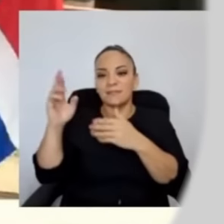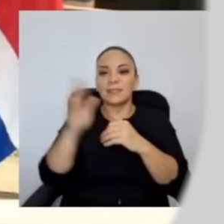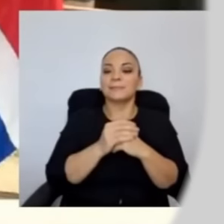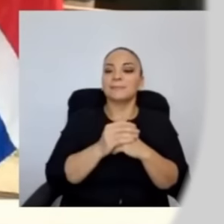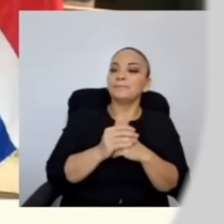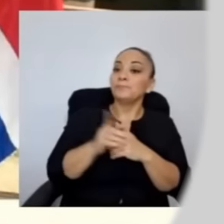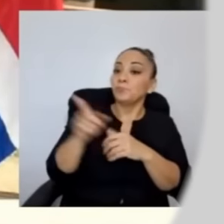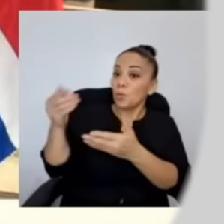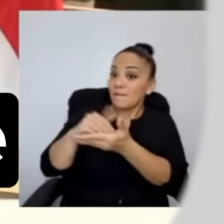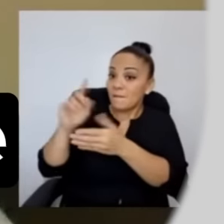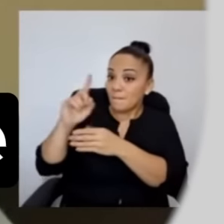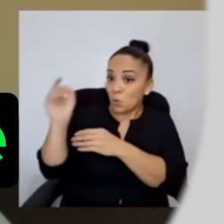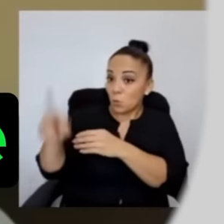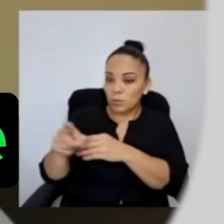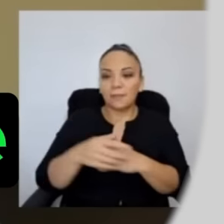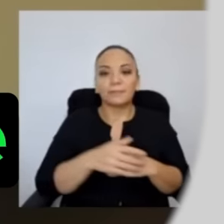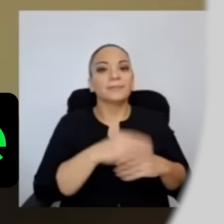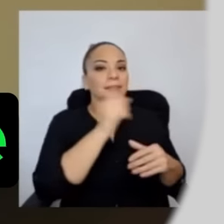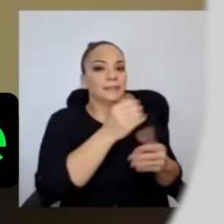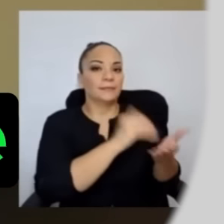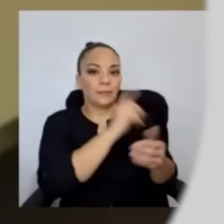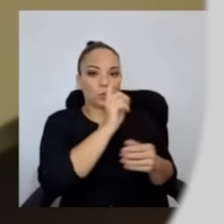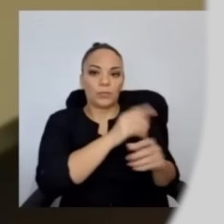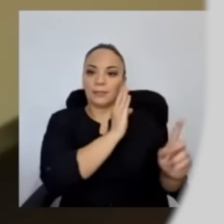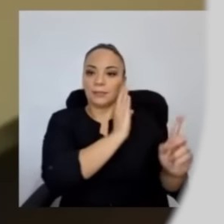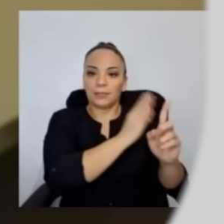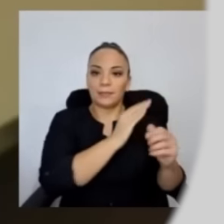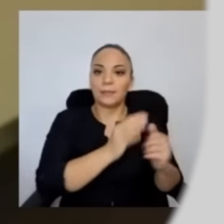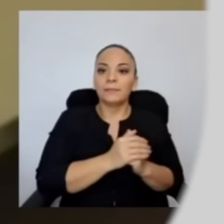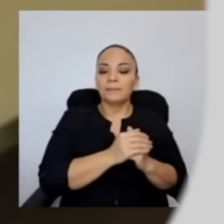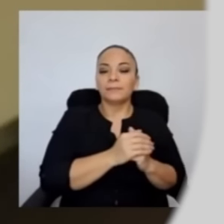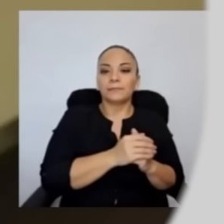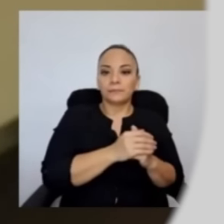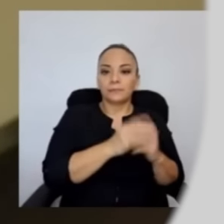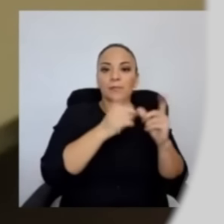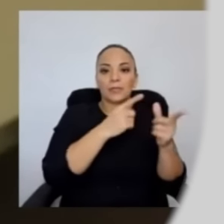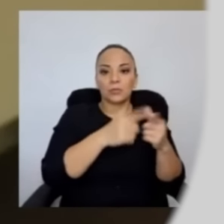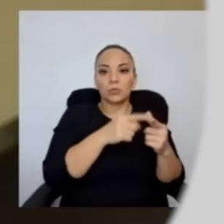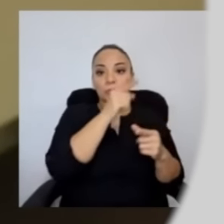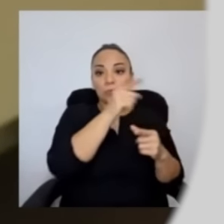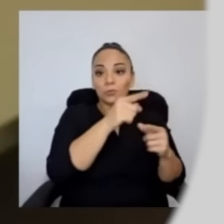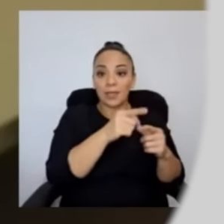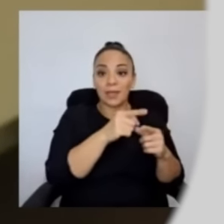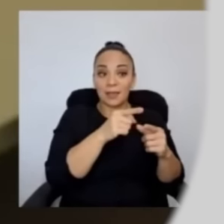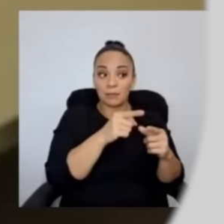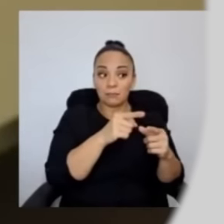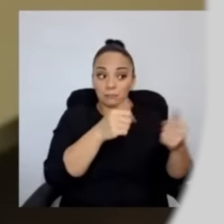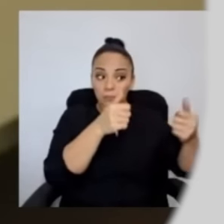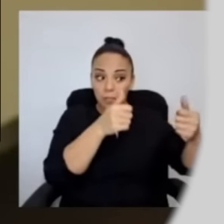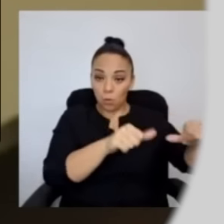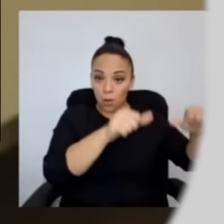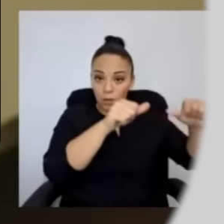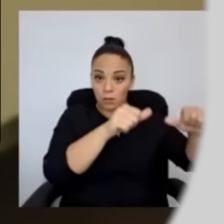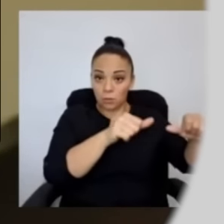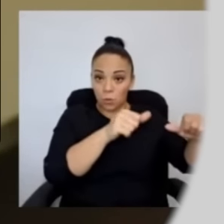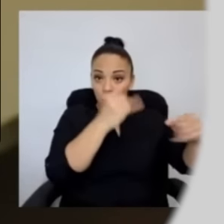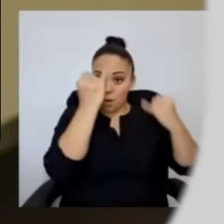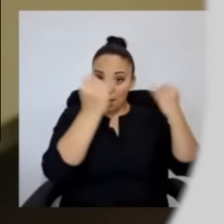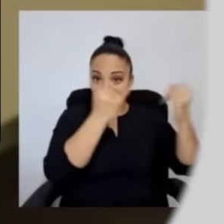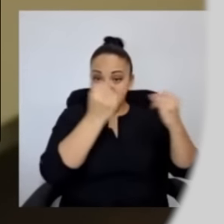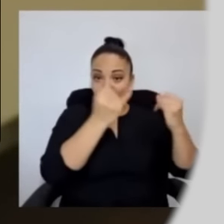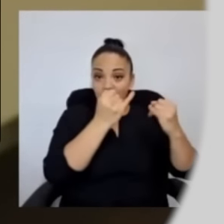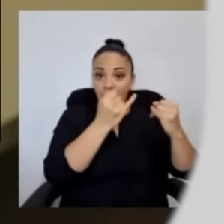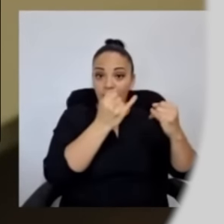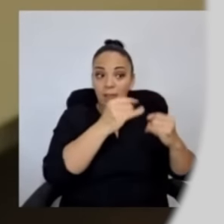repregunta? Sí, la repregunta, señor presidente, directamente. Entonces, ¿usted simpatiza con la idea de que la elección sea popular,